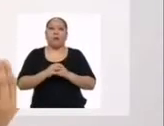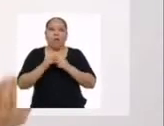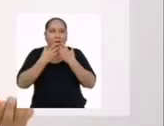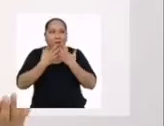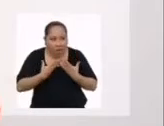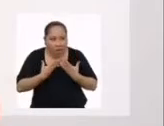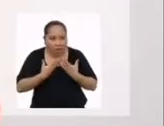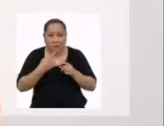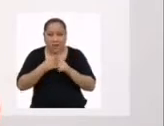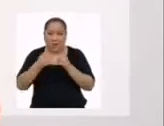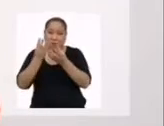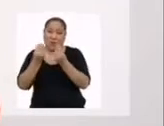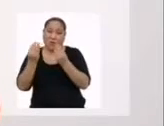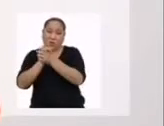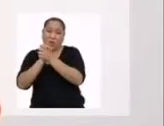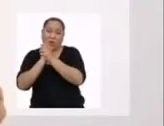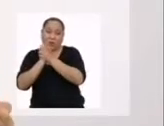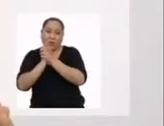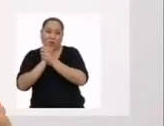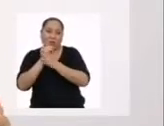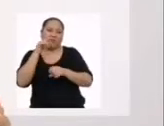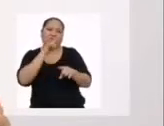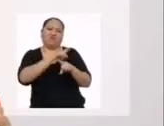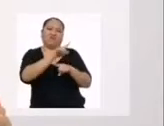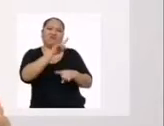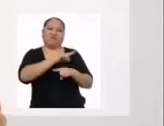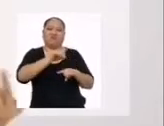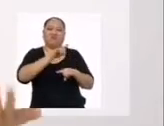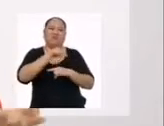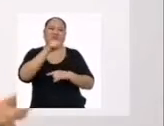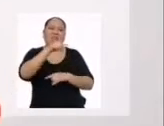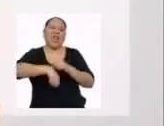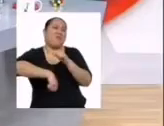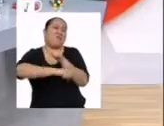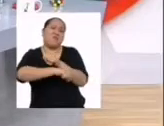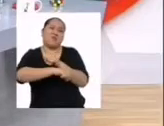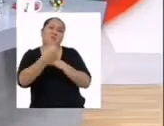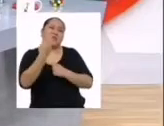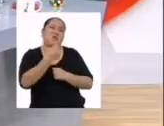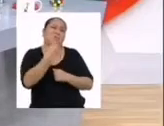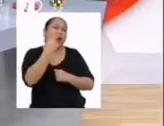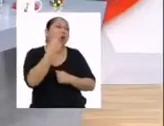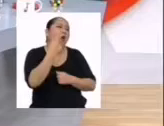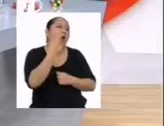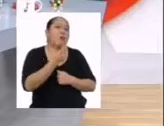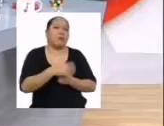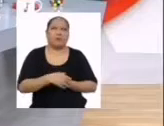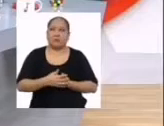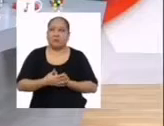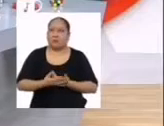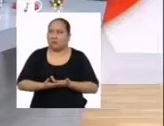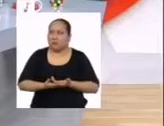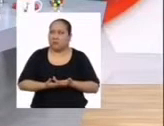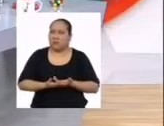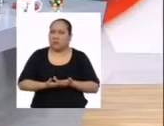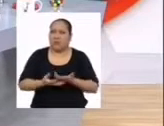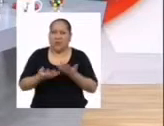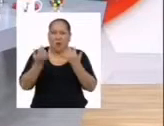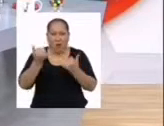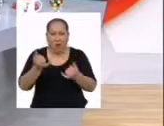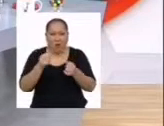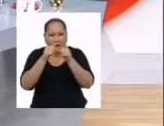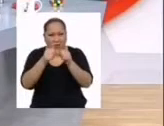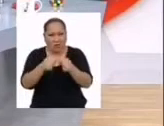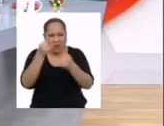se burlaban de ella, porque mantenían esa idea de que el fútbol es solo para hombres. Aún hoy en día se